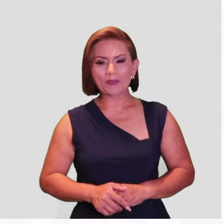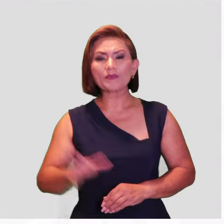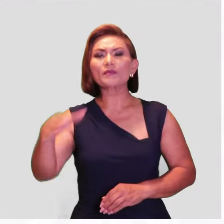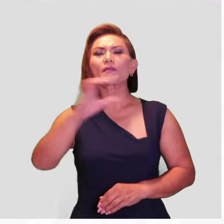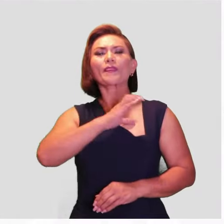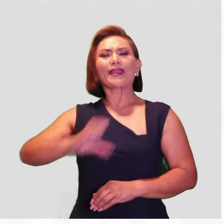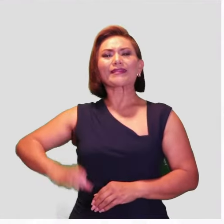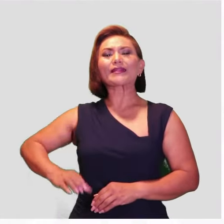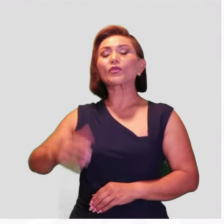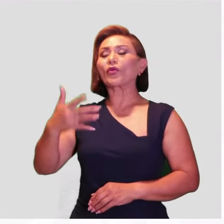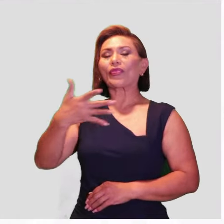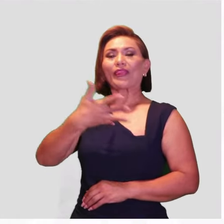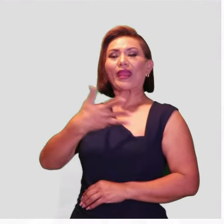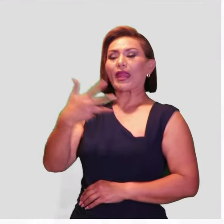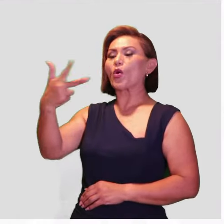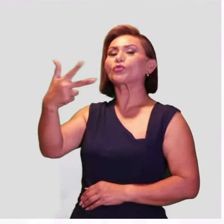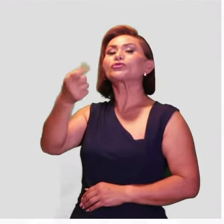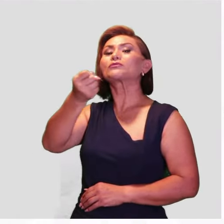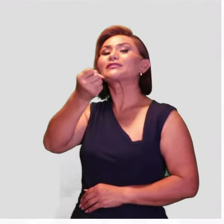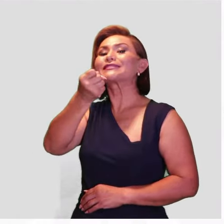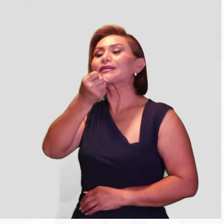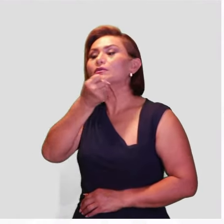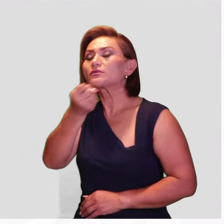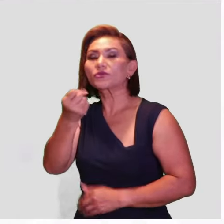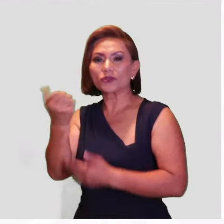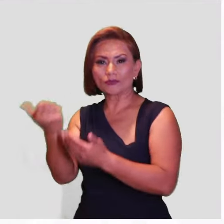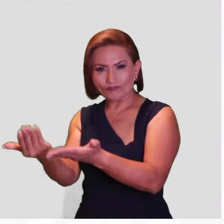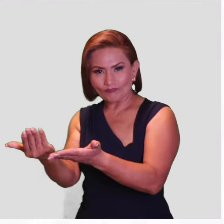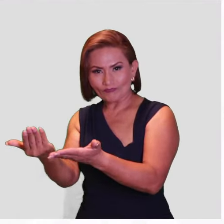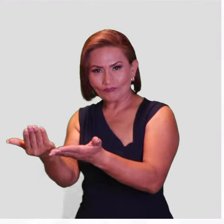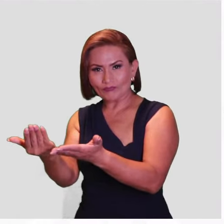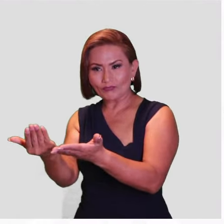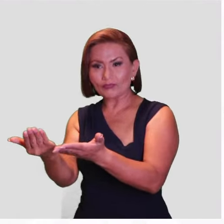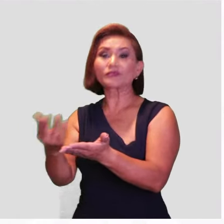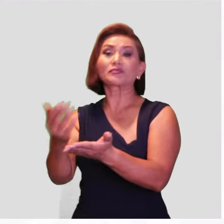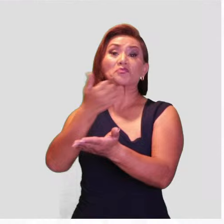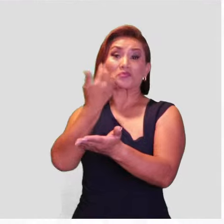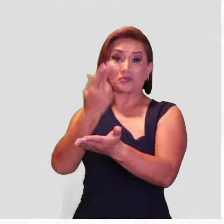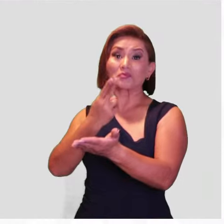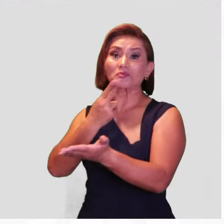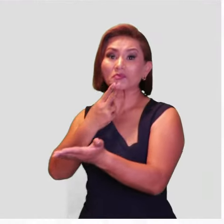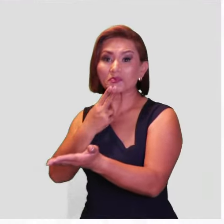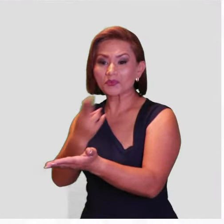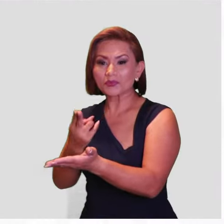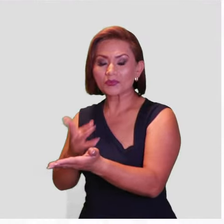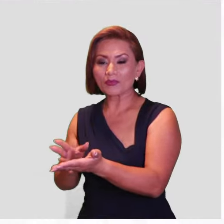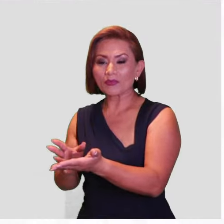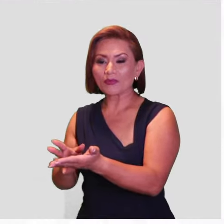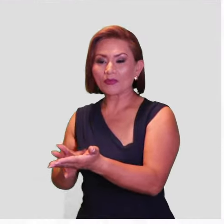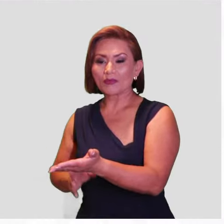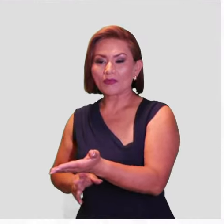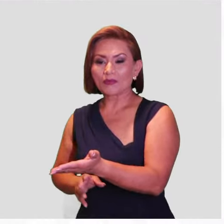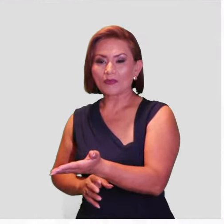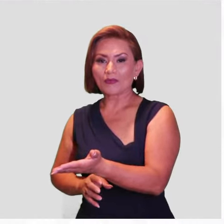Candidato, le restan 8 segundos de su tiempo. ¿Desea usted utilizarlos?